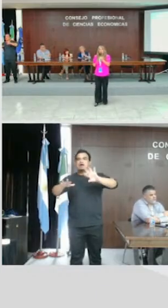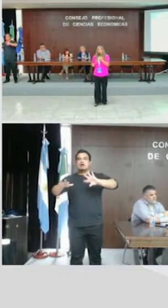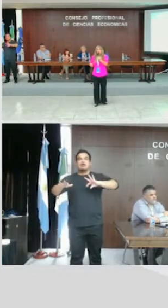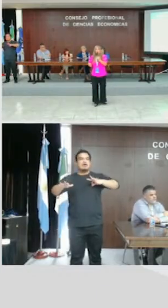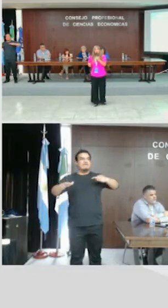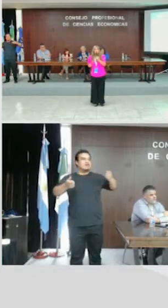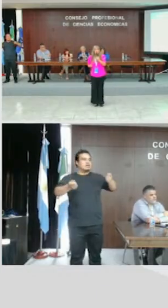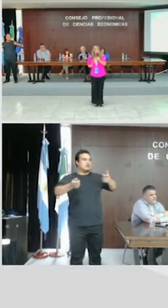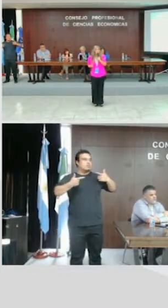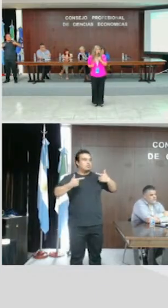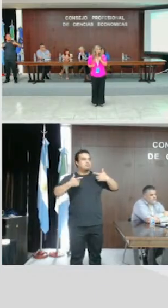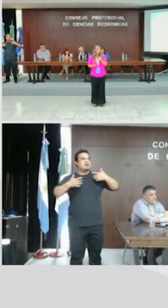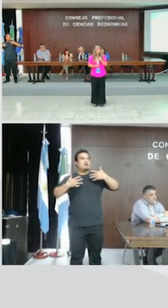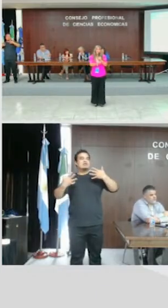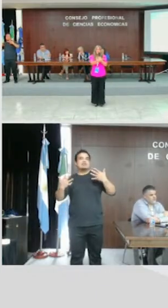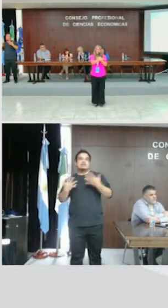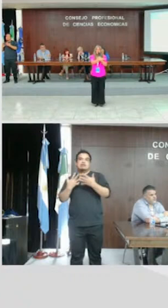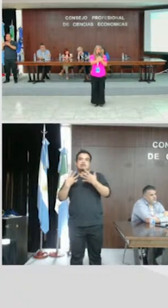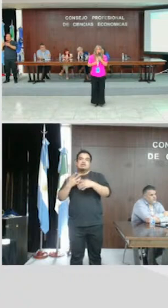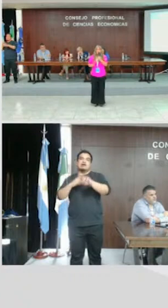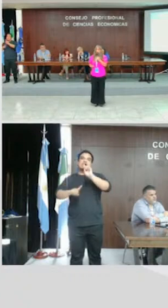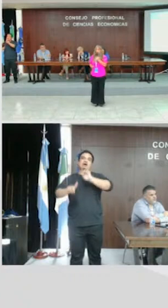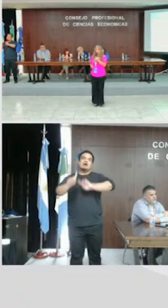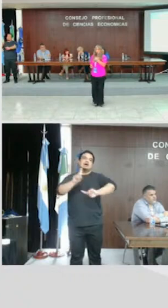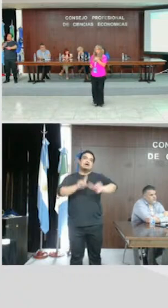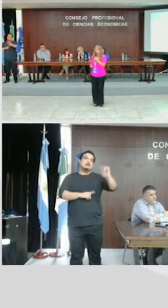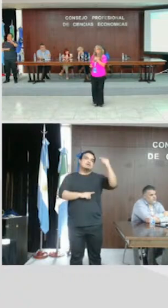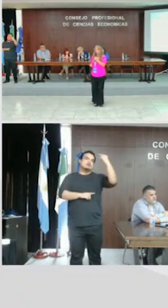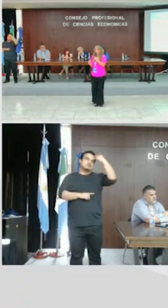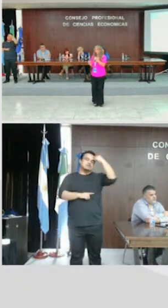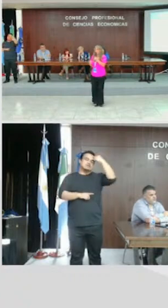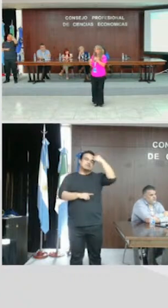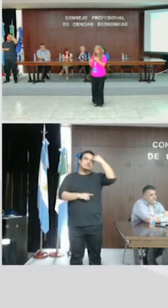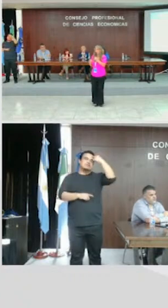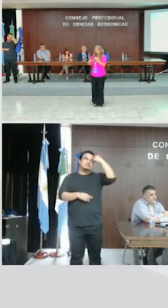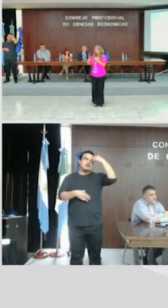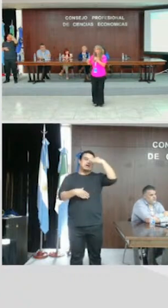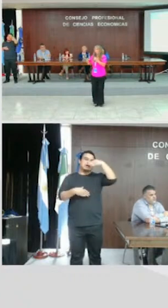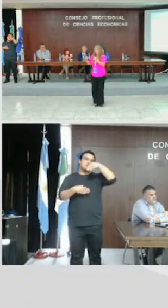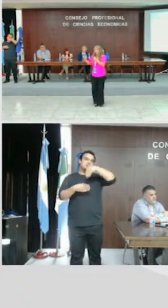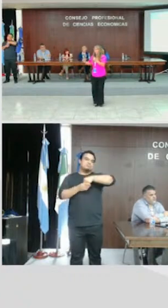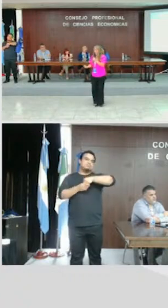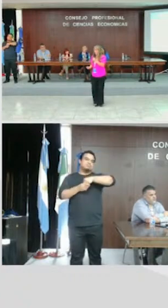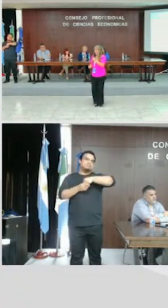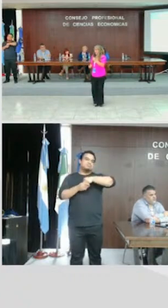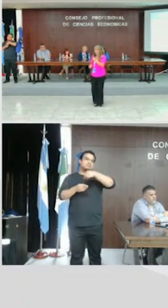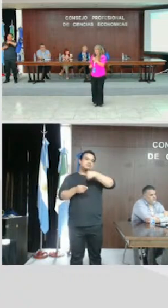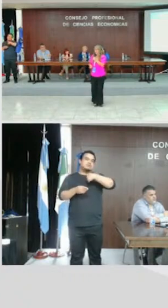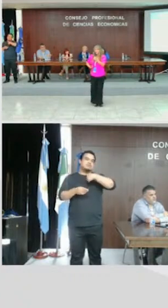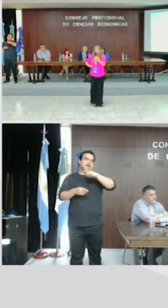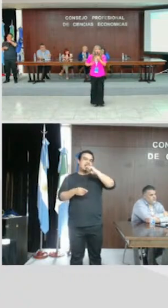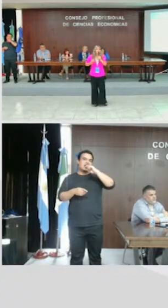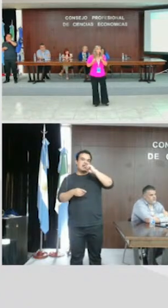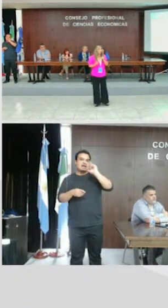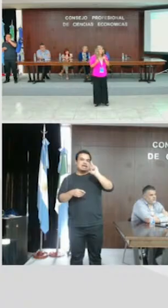no se nos cruzó algo así, de alguna de esas cosas que está ahí que debemos perder.